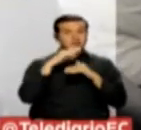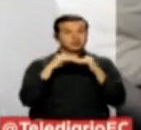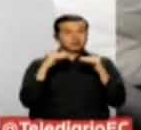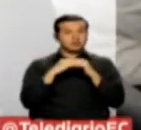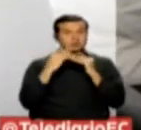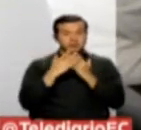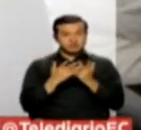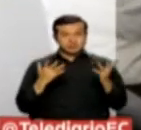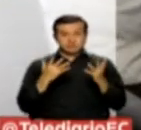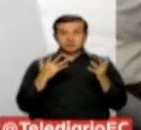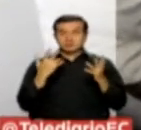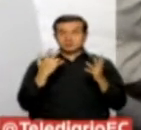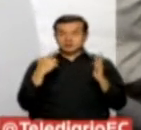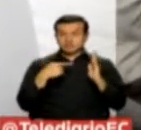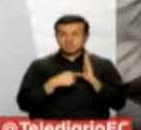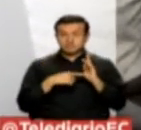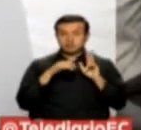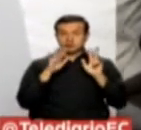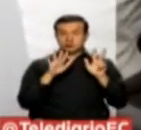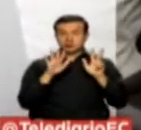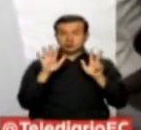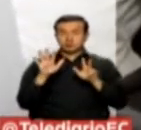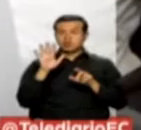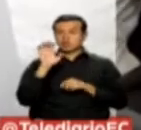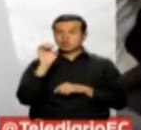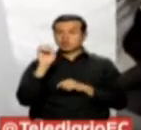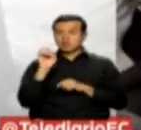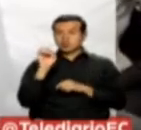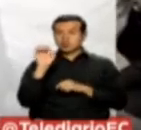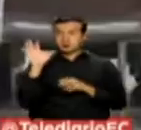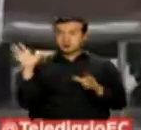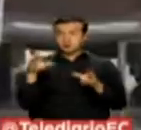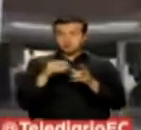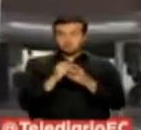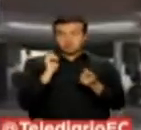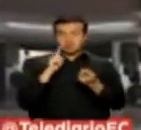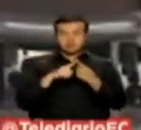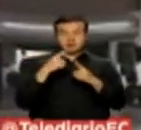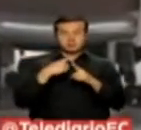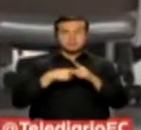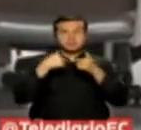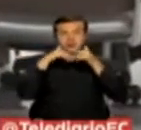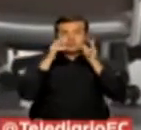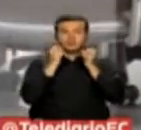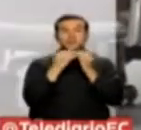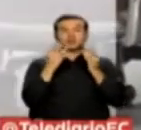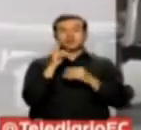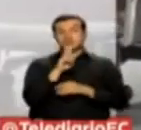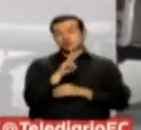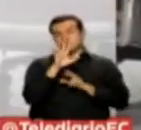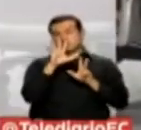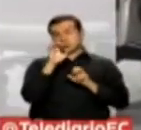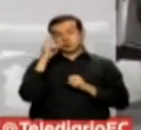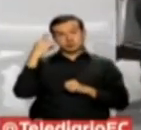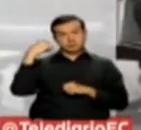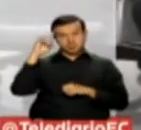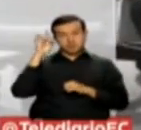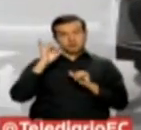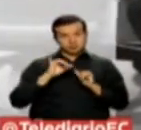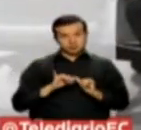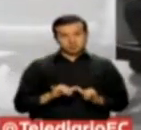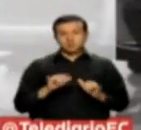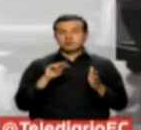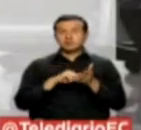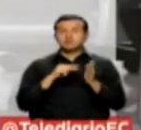$656 millones en 13.880 créditos para vivienda. Hasta diciembre se prevé entregar 280 millones más, lo